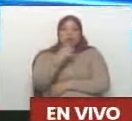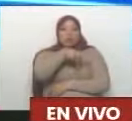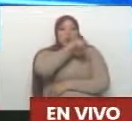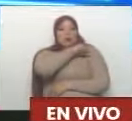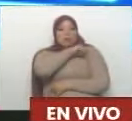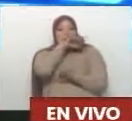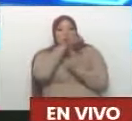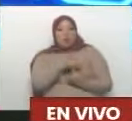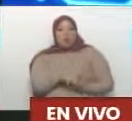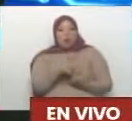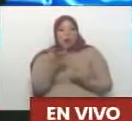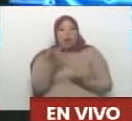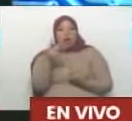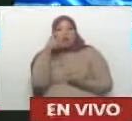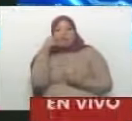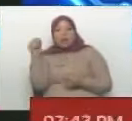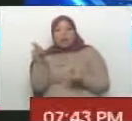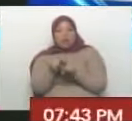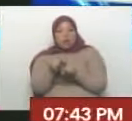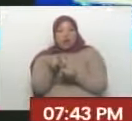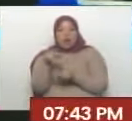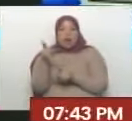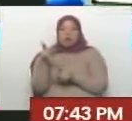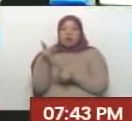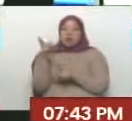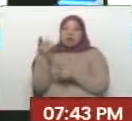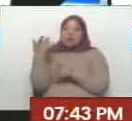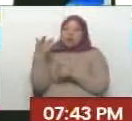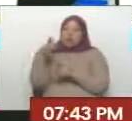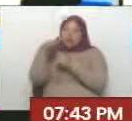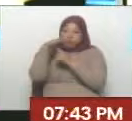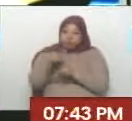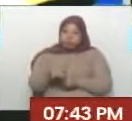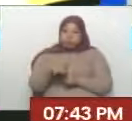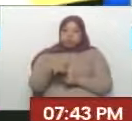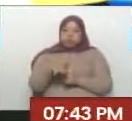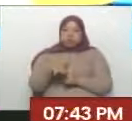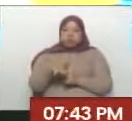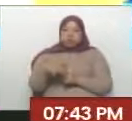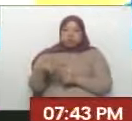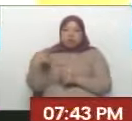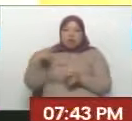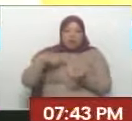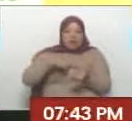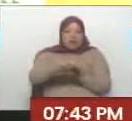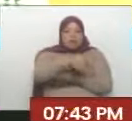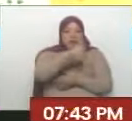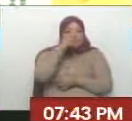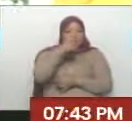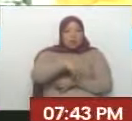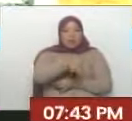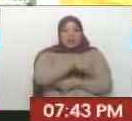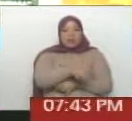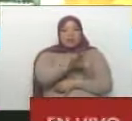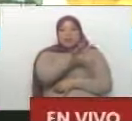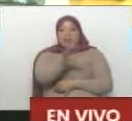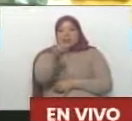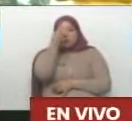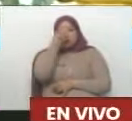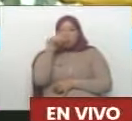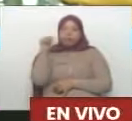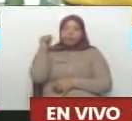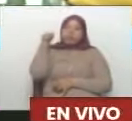coloniales, el G7, con sus complejos de colonia, 500, 600 años de